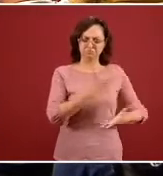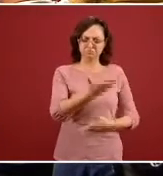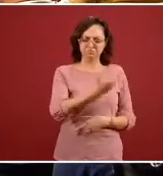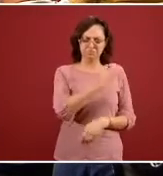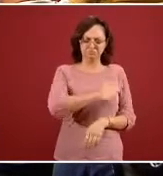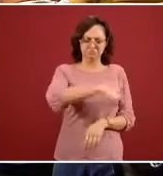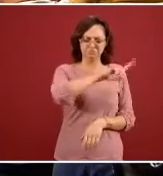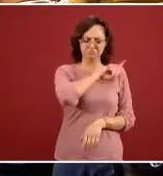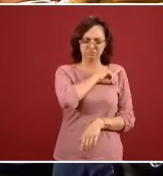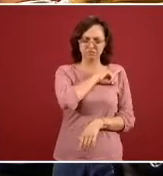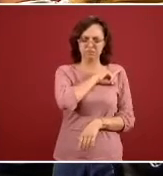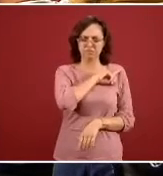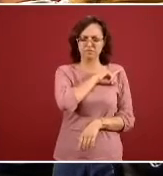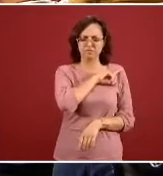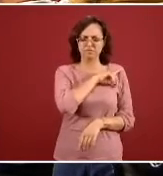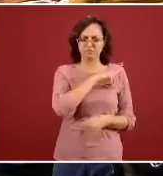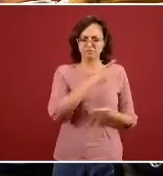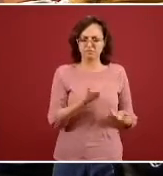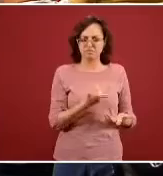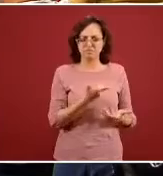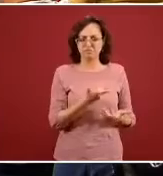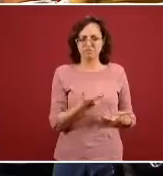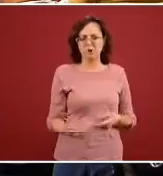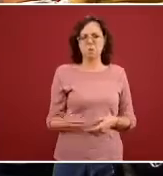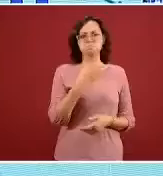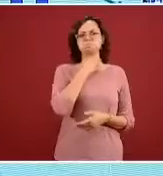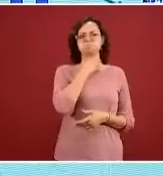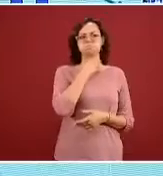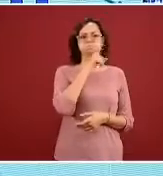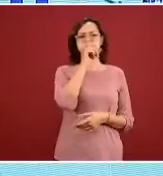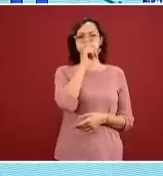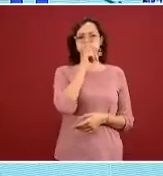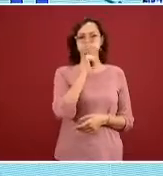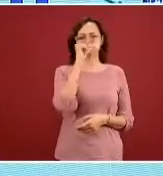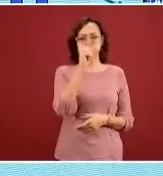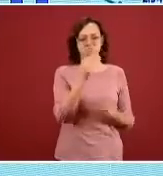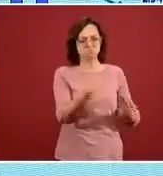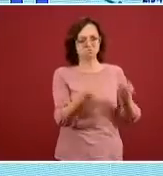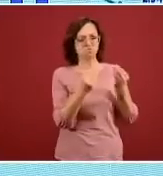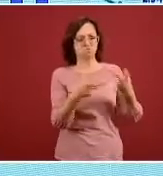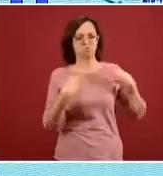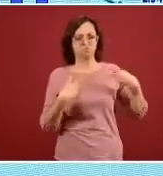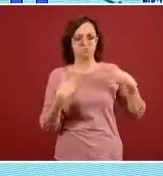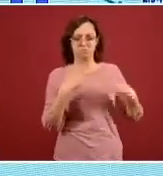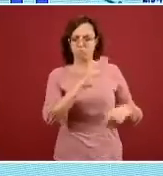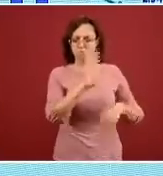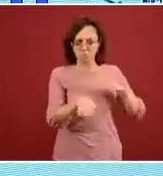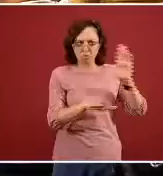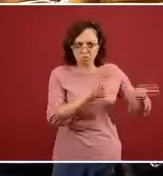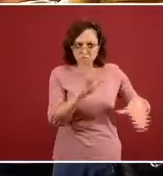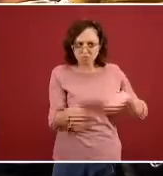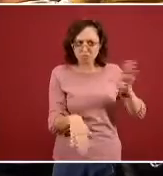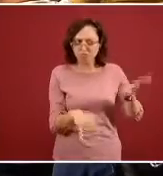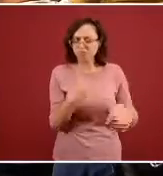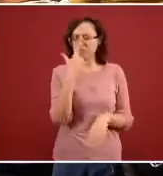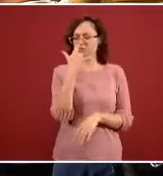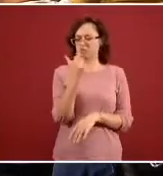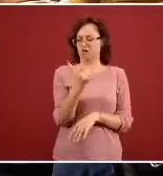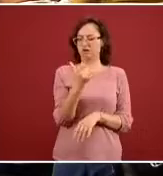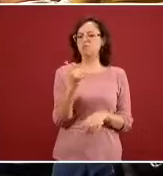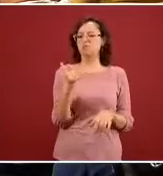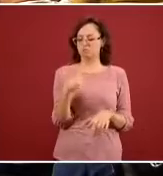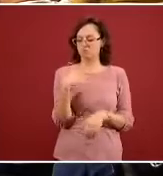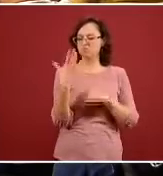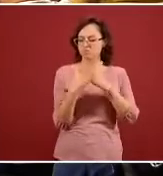salud, que por el momento no están saturados los servicios, que tenga este exceso de letalidad. Entonces estaremos